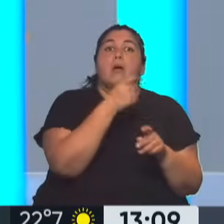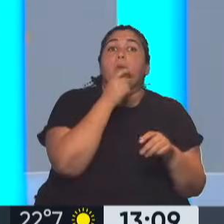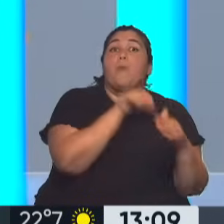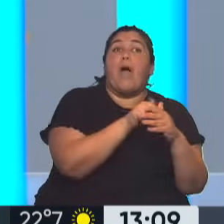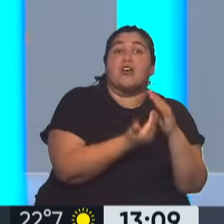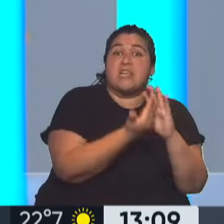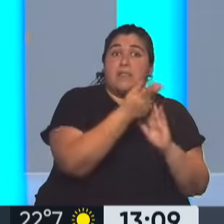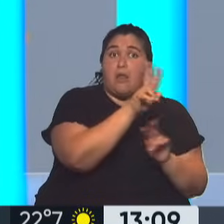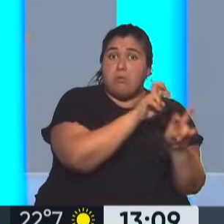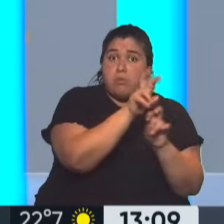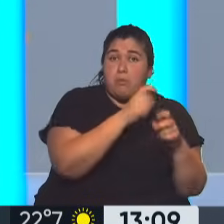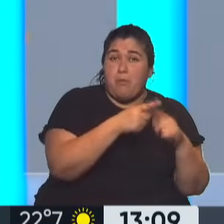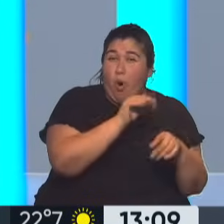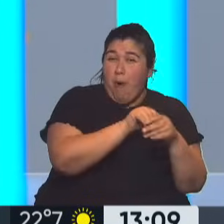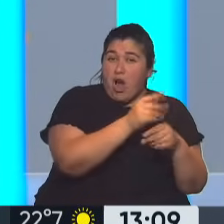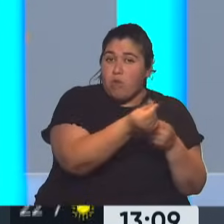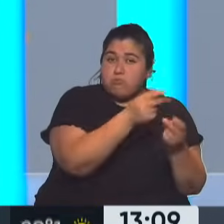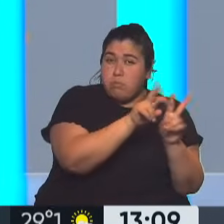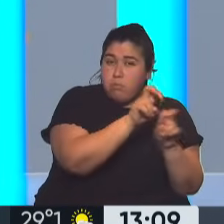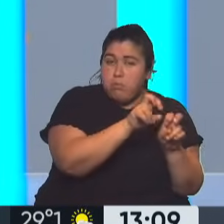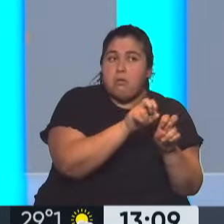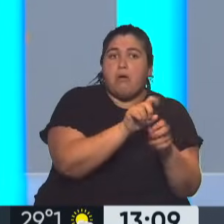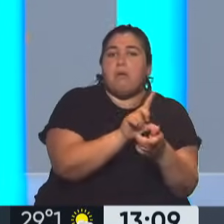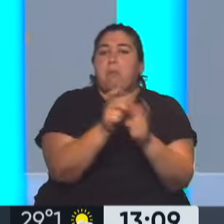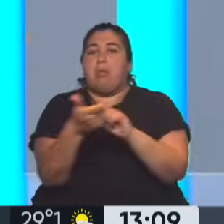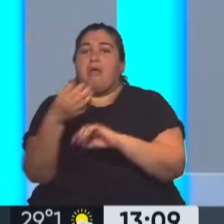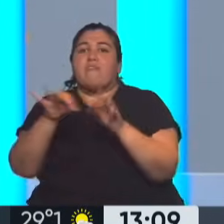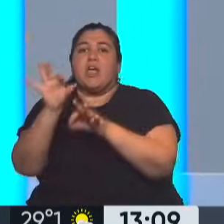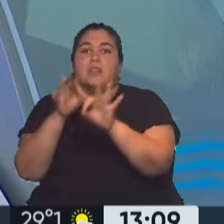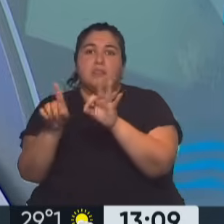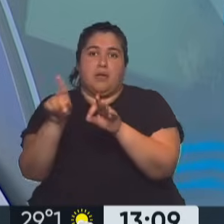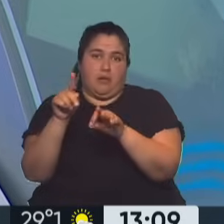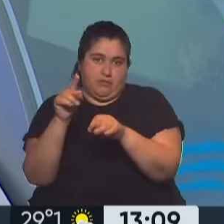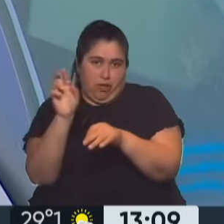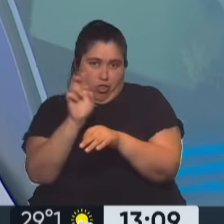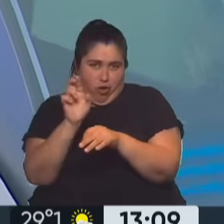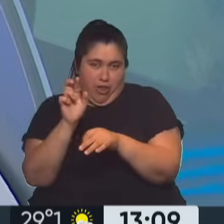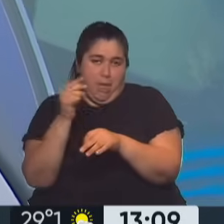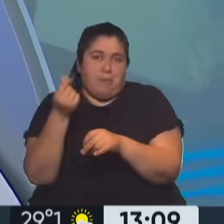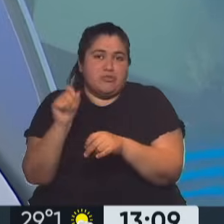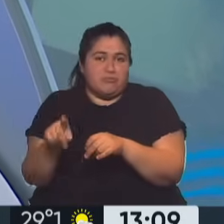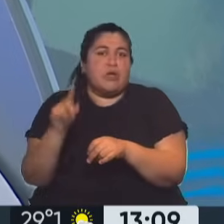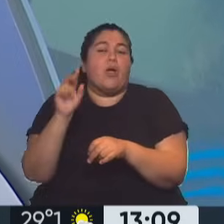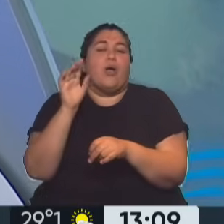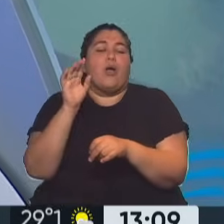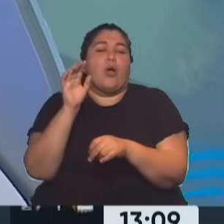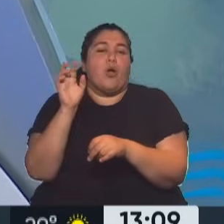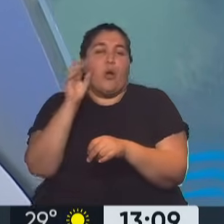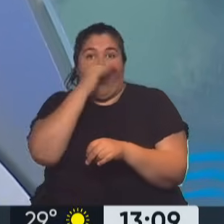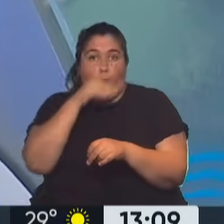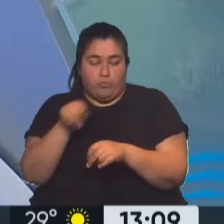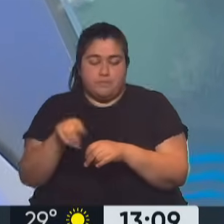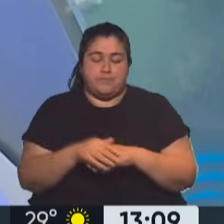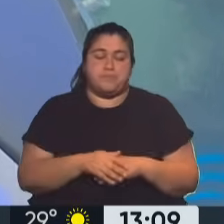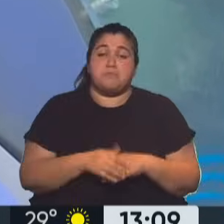tenés hay una defraudación con el hecho que le estás Hace figurar ventas a quien no le estás vendiendo simplemente para justificar la venta bueno Esto pasa